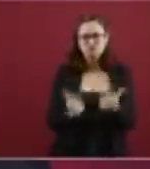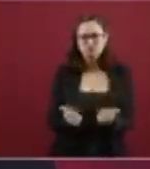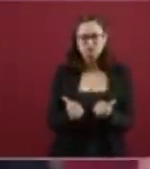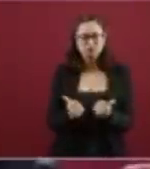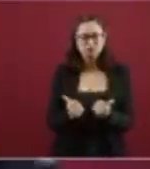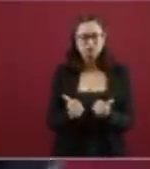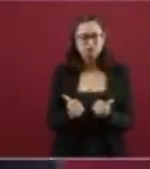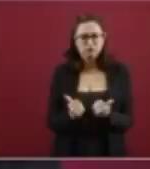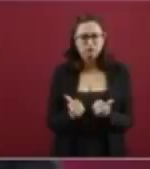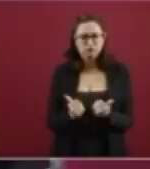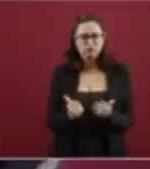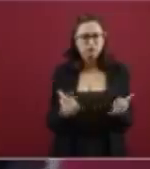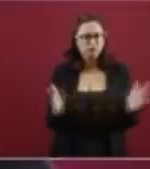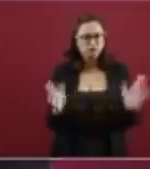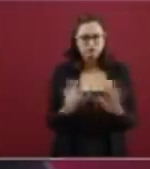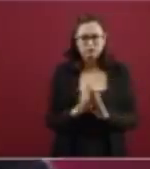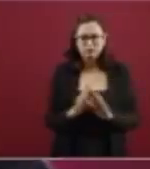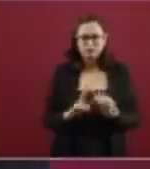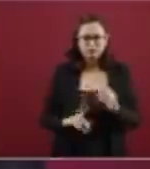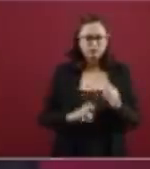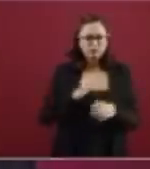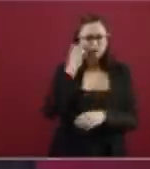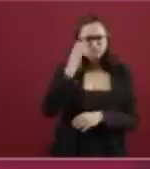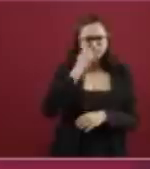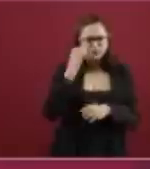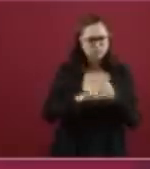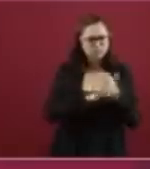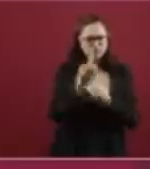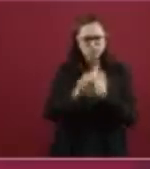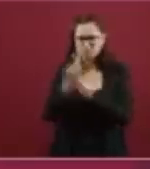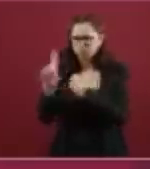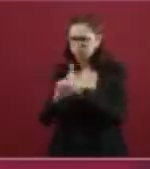No hay problema en las escuelas,